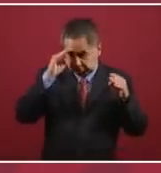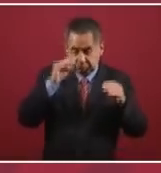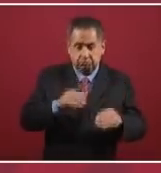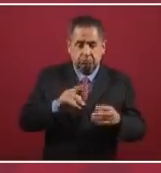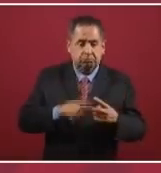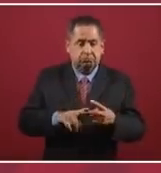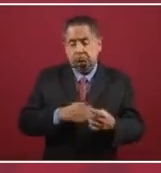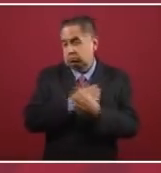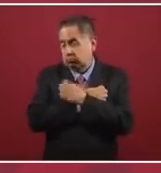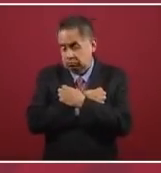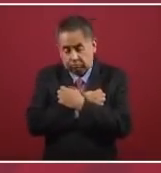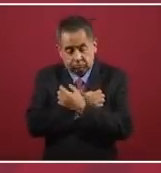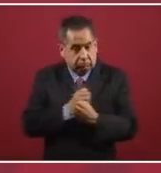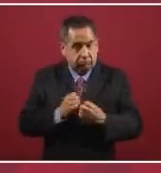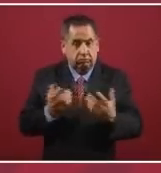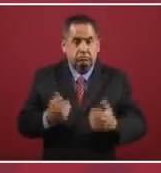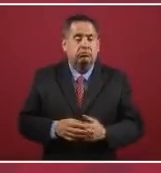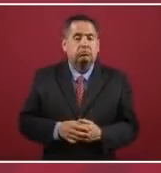educación,